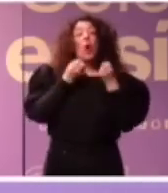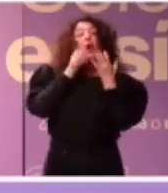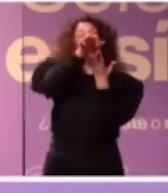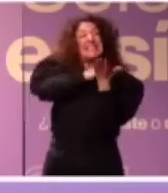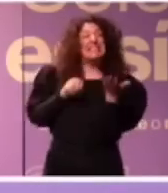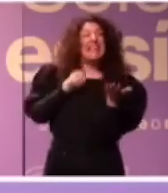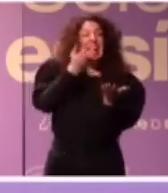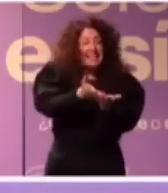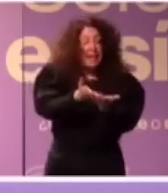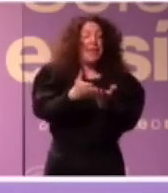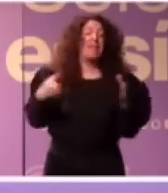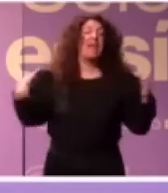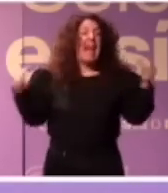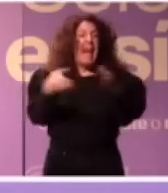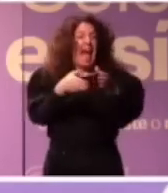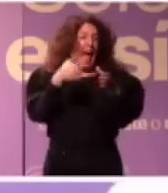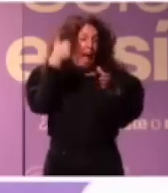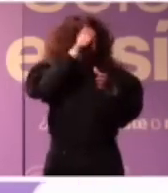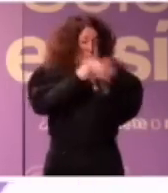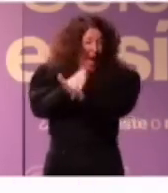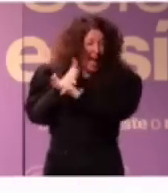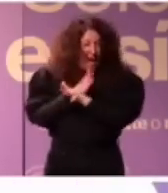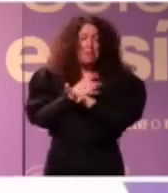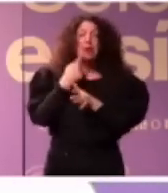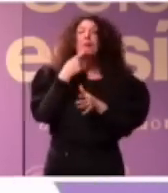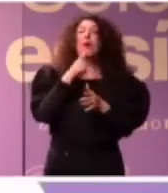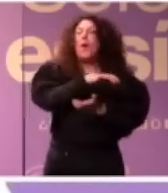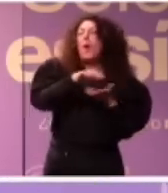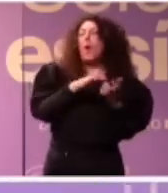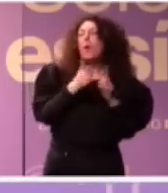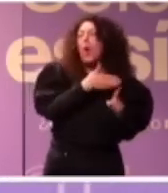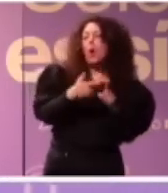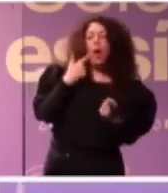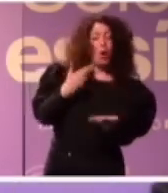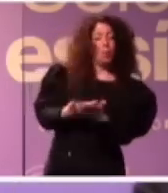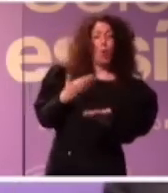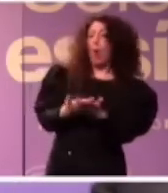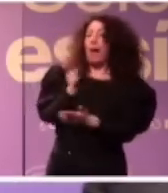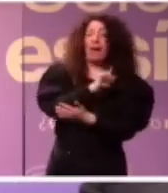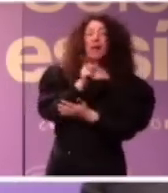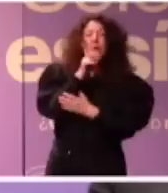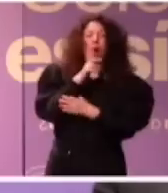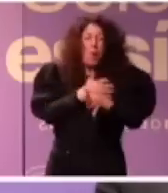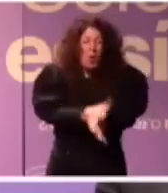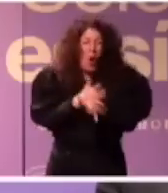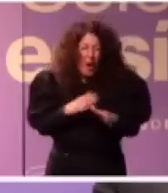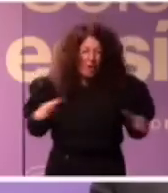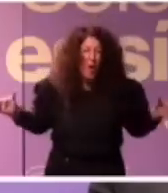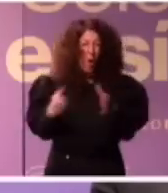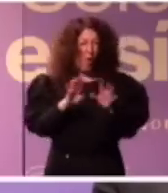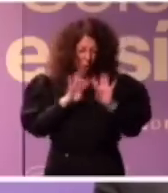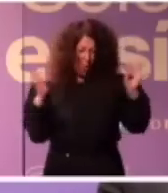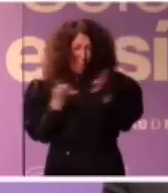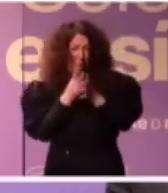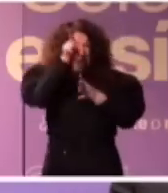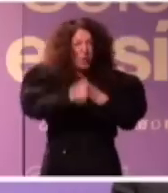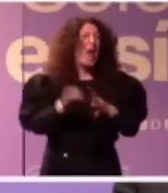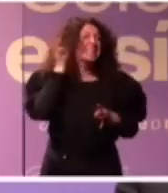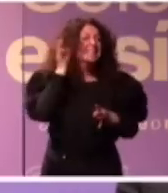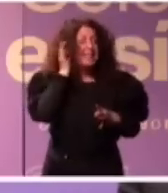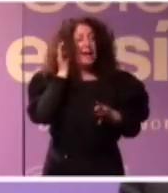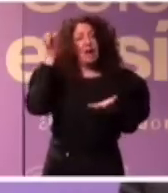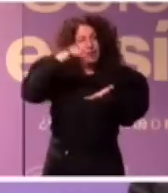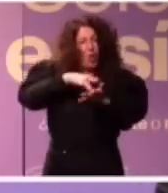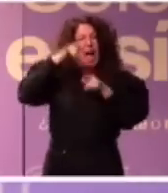manada, que dice que no pueden probar la violencia que se ha ejercido en una violación grupal a una chica en los